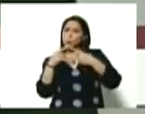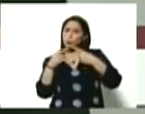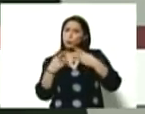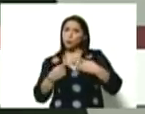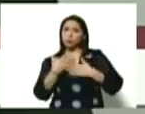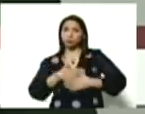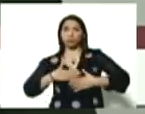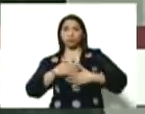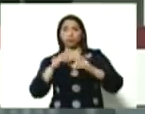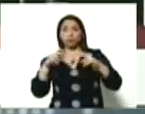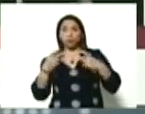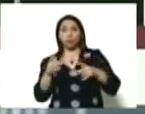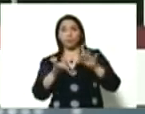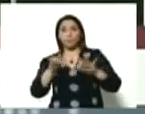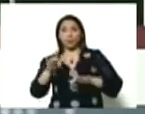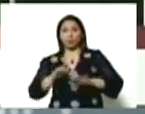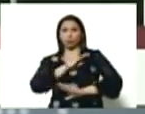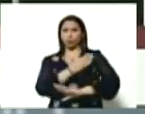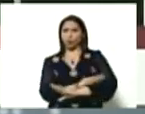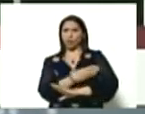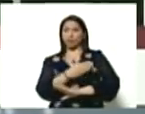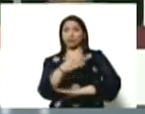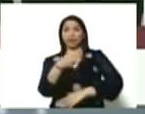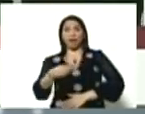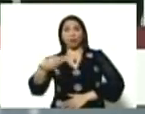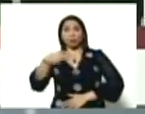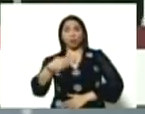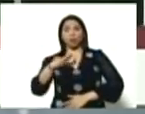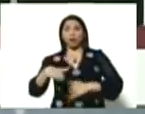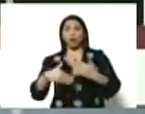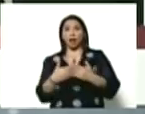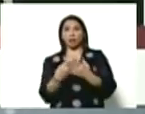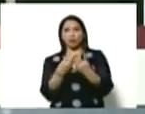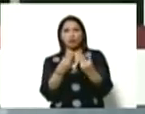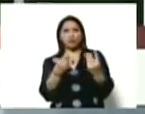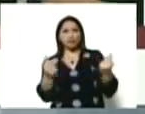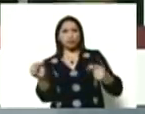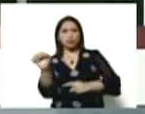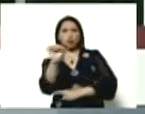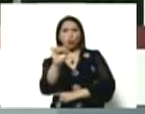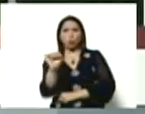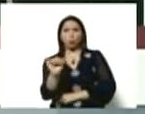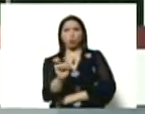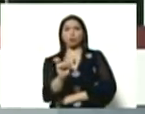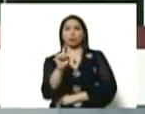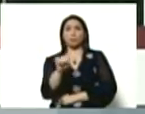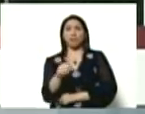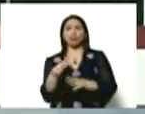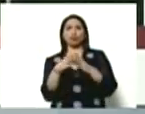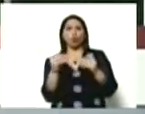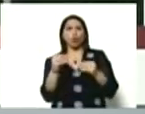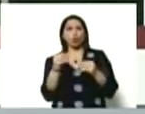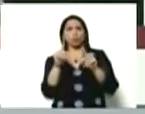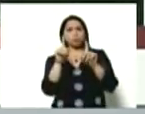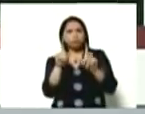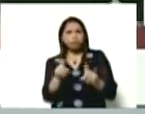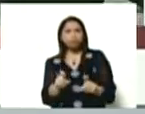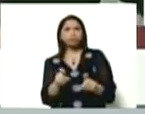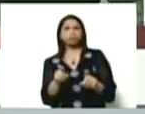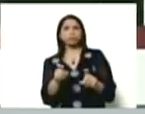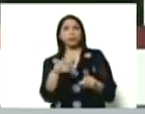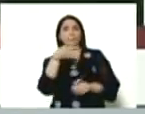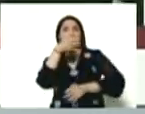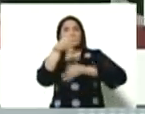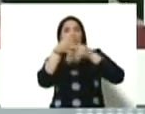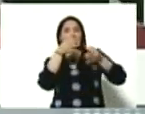nueva máquina, desde su robustez en el hardware a su fluidez en el software y sobre todo lo auditable. Nos